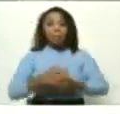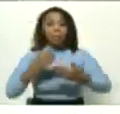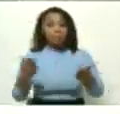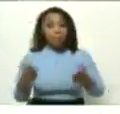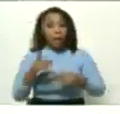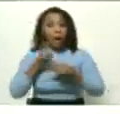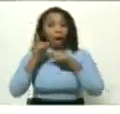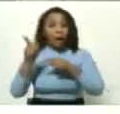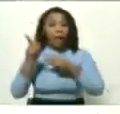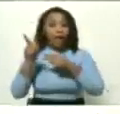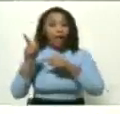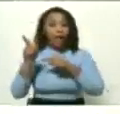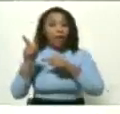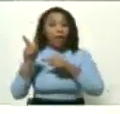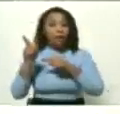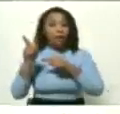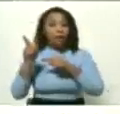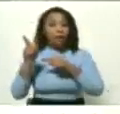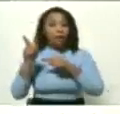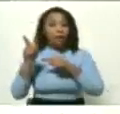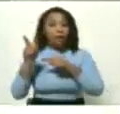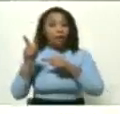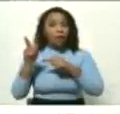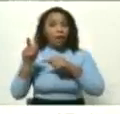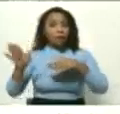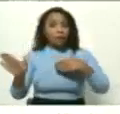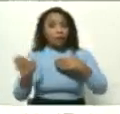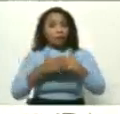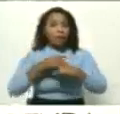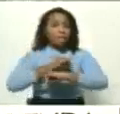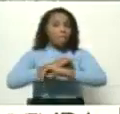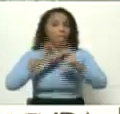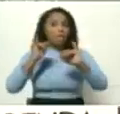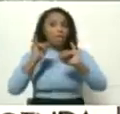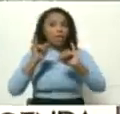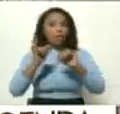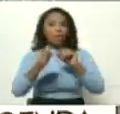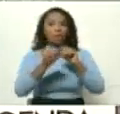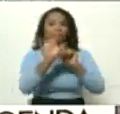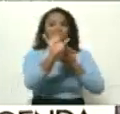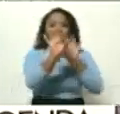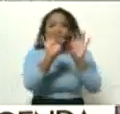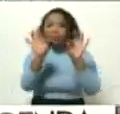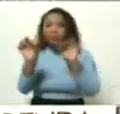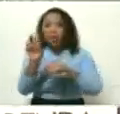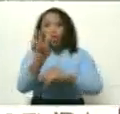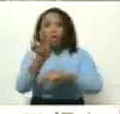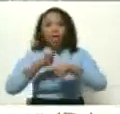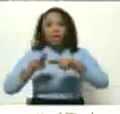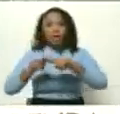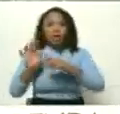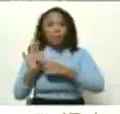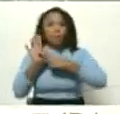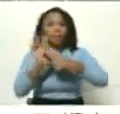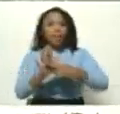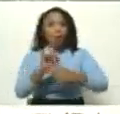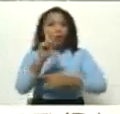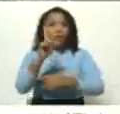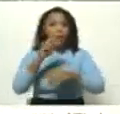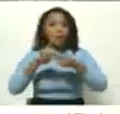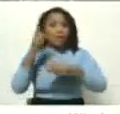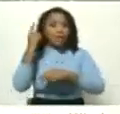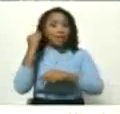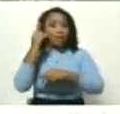allí con este cierre de la audición, donde se van a escoger los dos niños que representarán, una niña y un